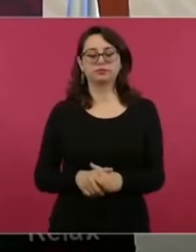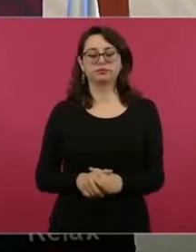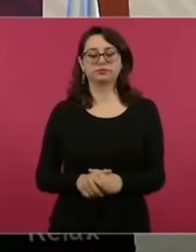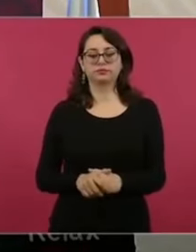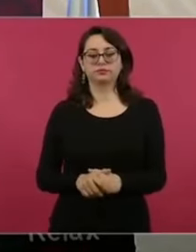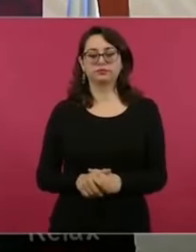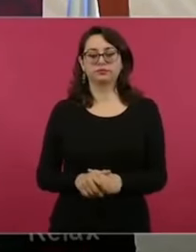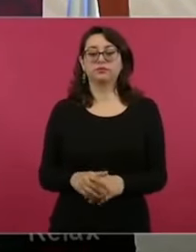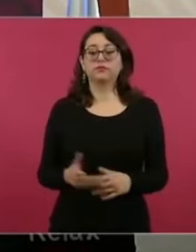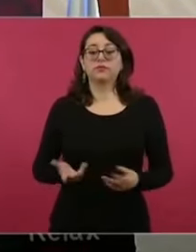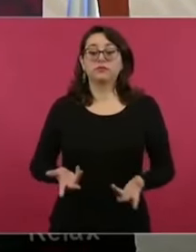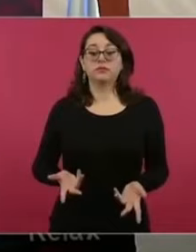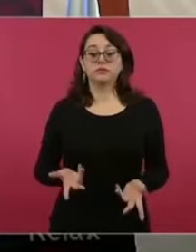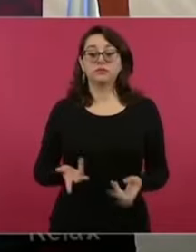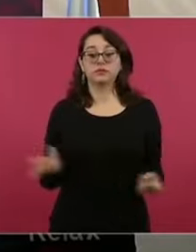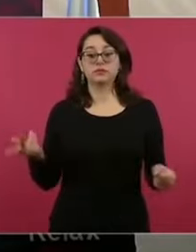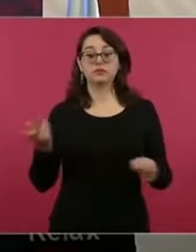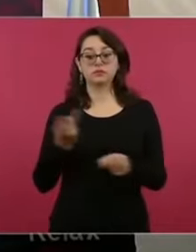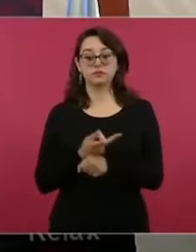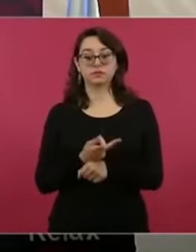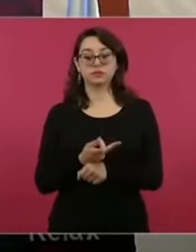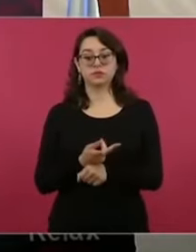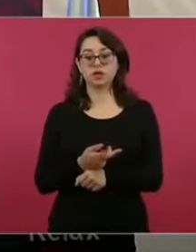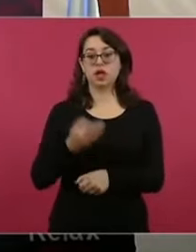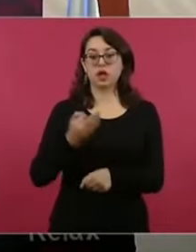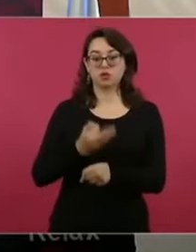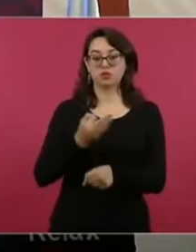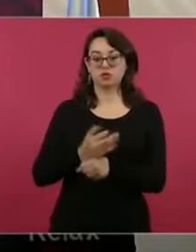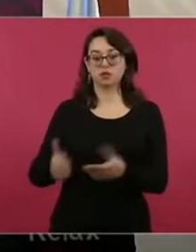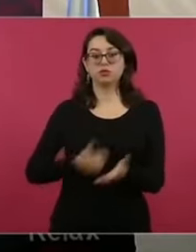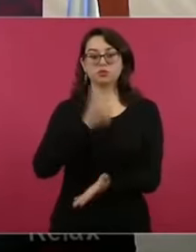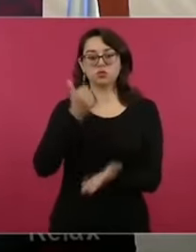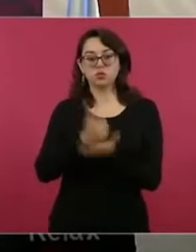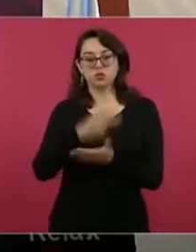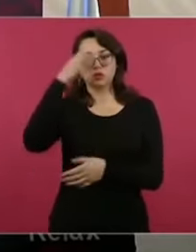la ciudad es segura, desde luego.